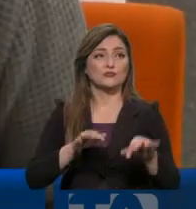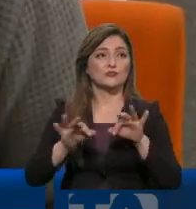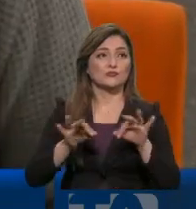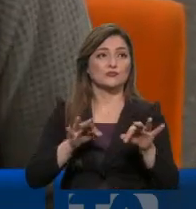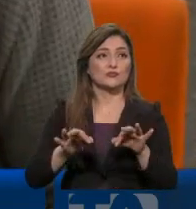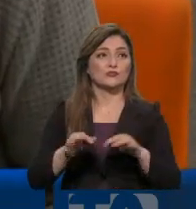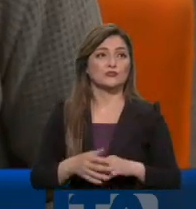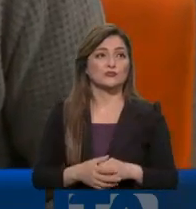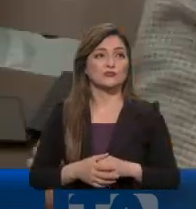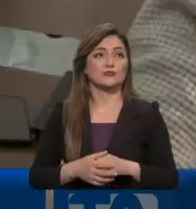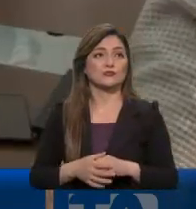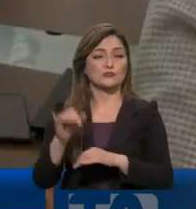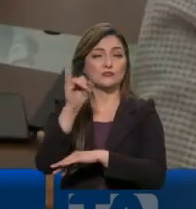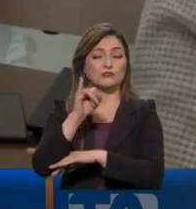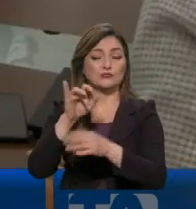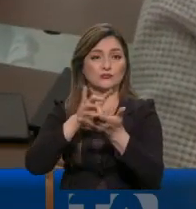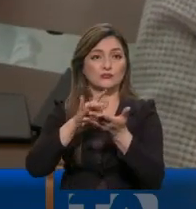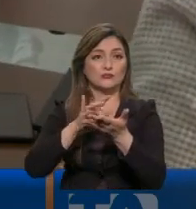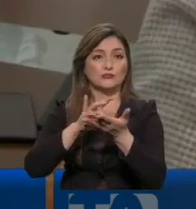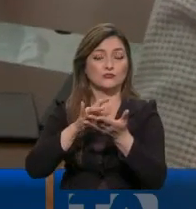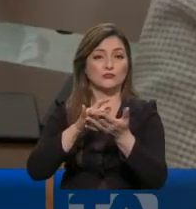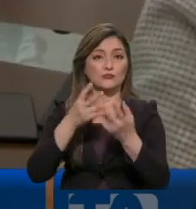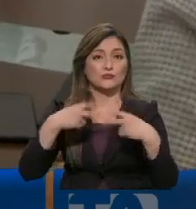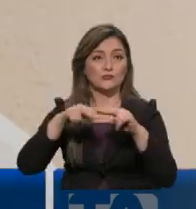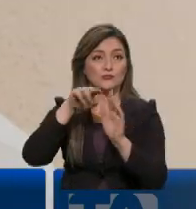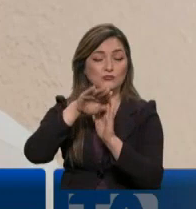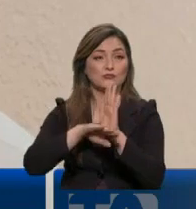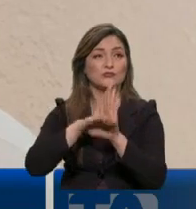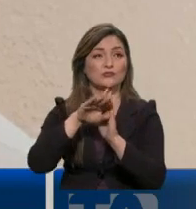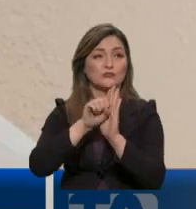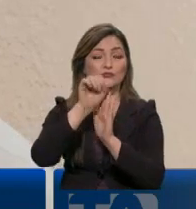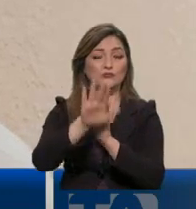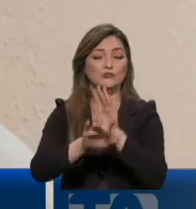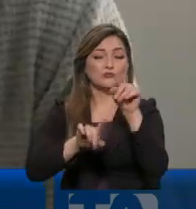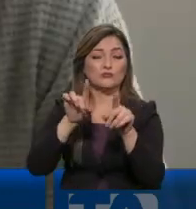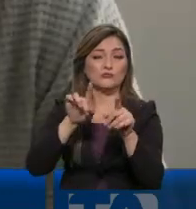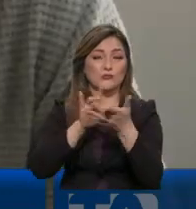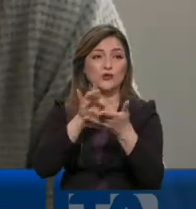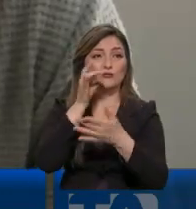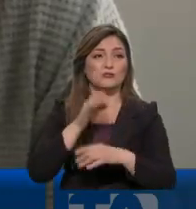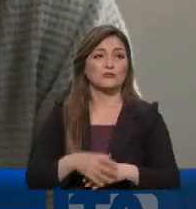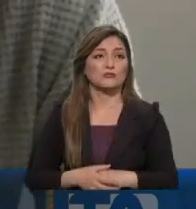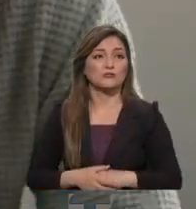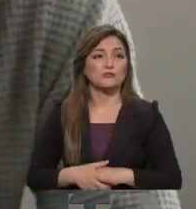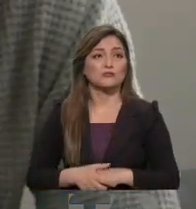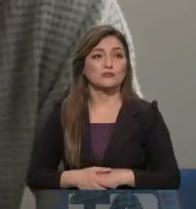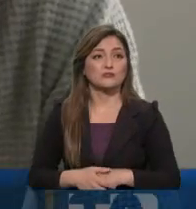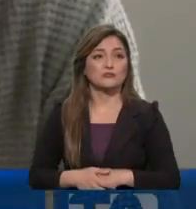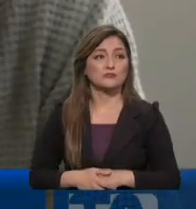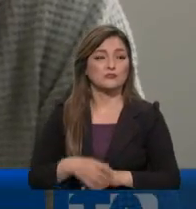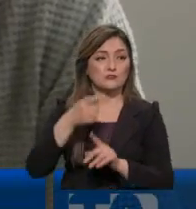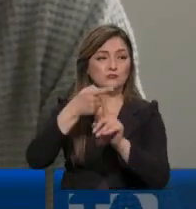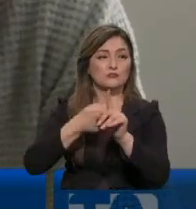explicaron que lograron que la industria farmacéutica reduzca los costos y también done algunas medicinas. Estamos hablando de que en este mes